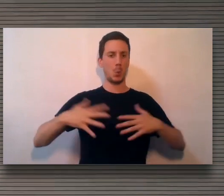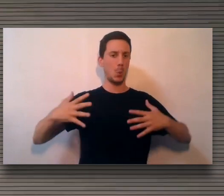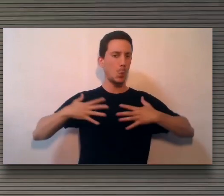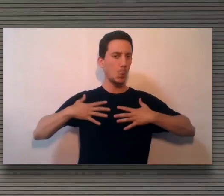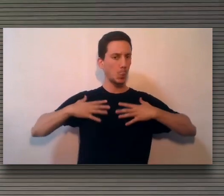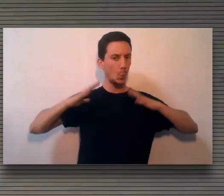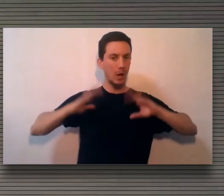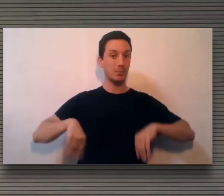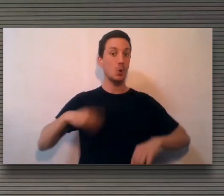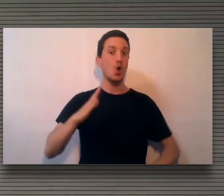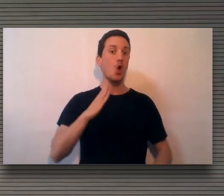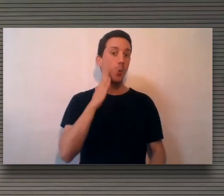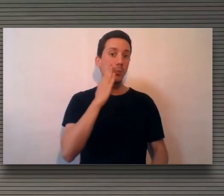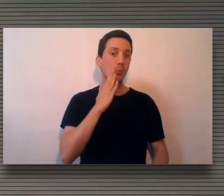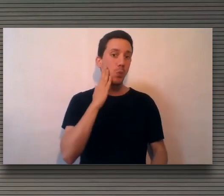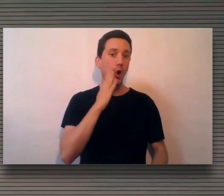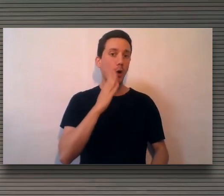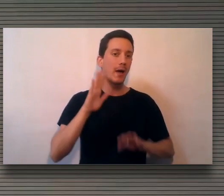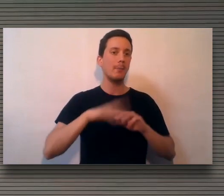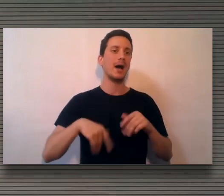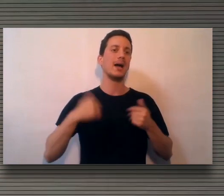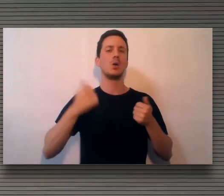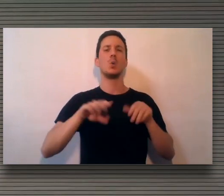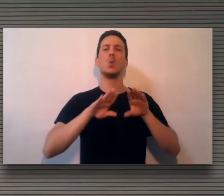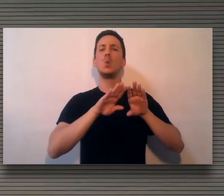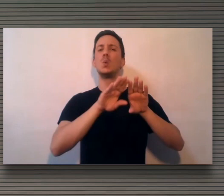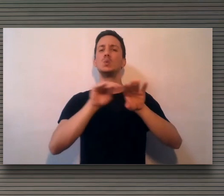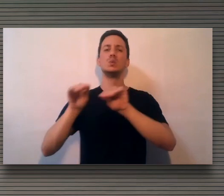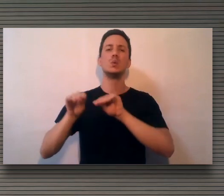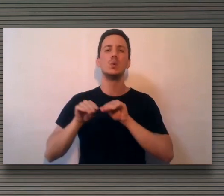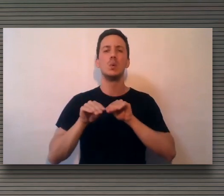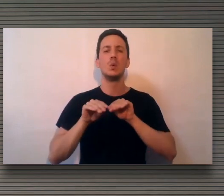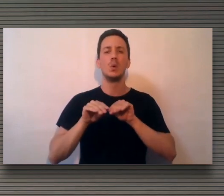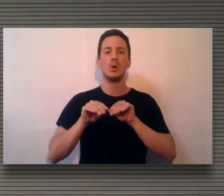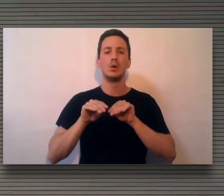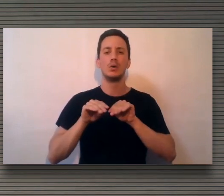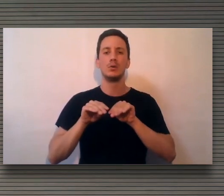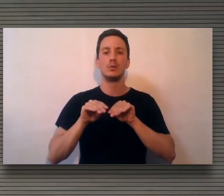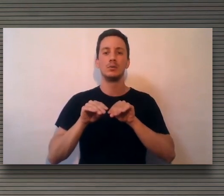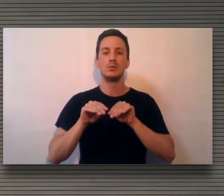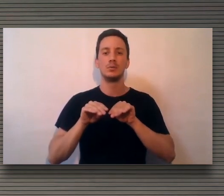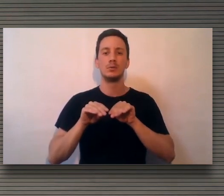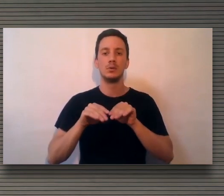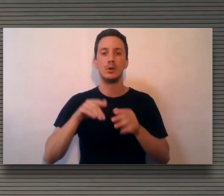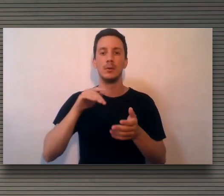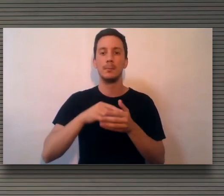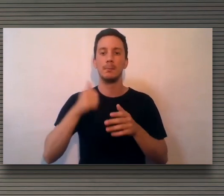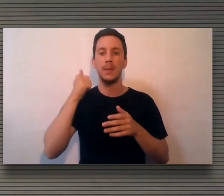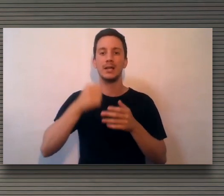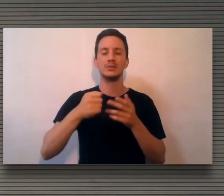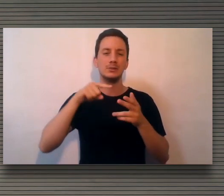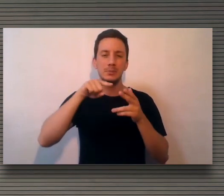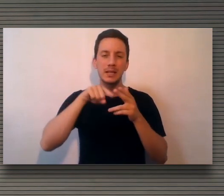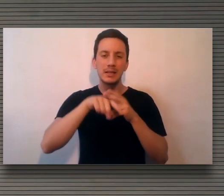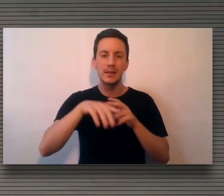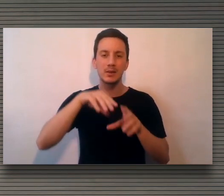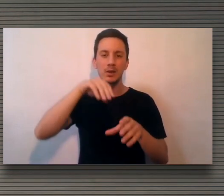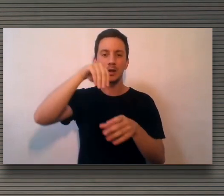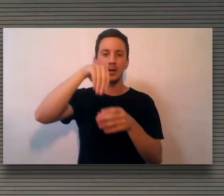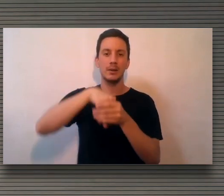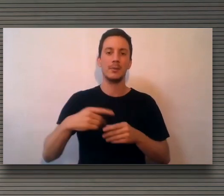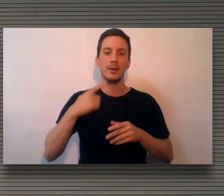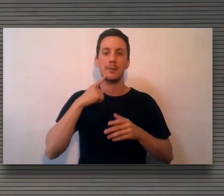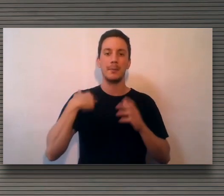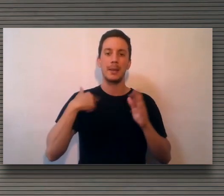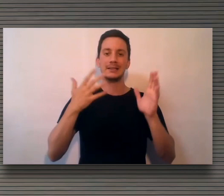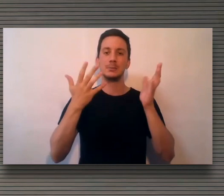La pomada es se usa cuando en zonas de más difícil penetración, piel más dura, como serían las